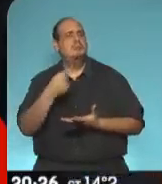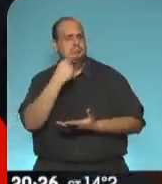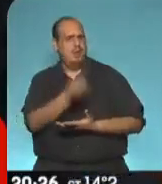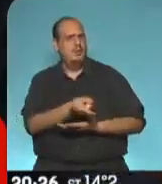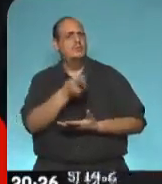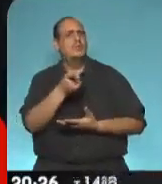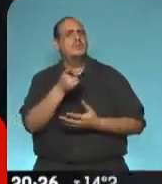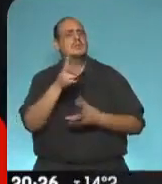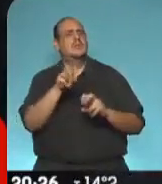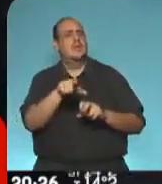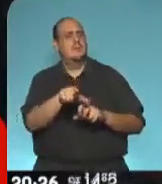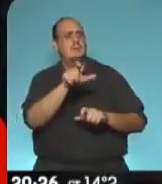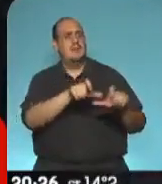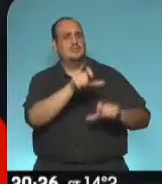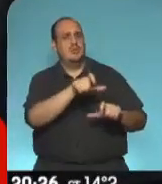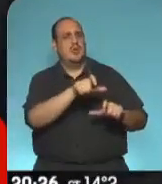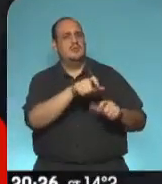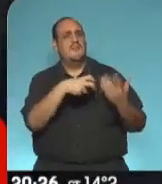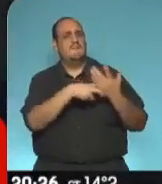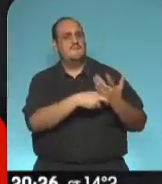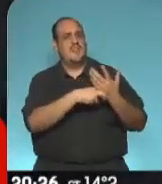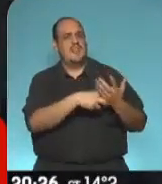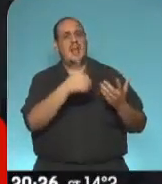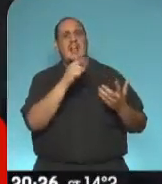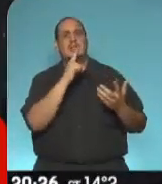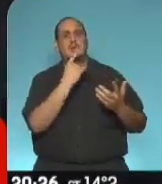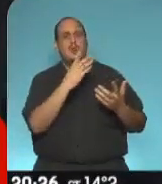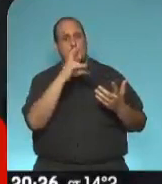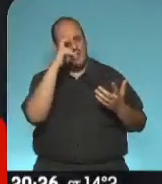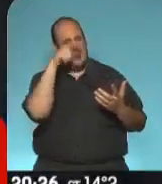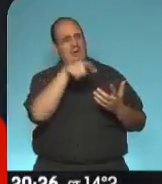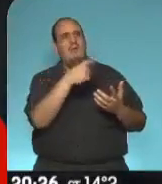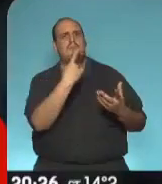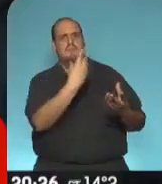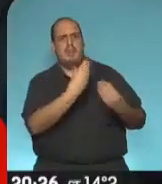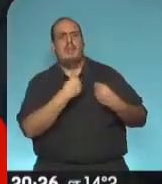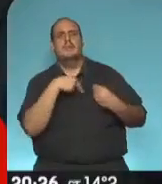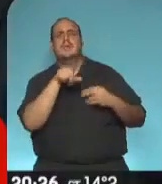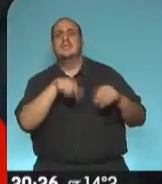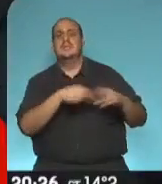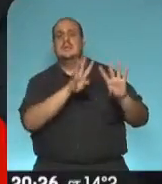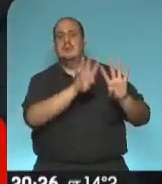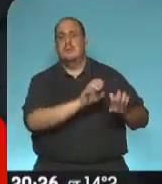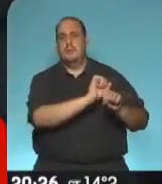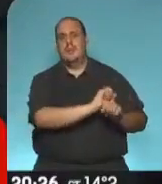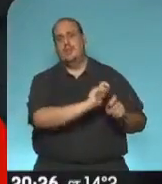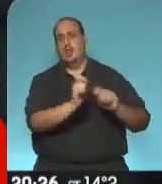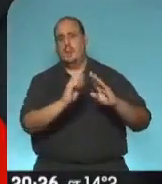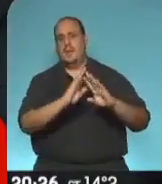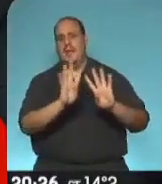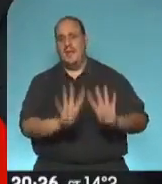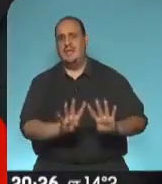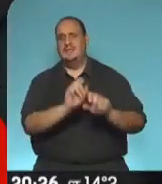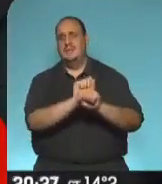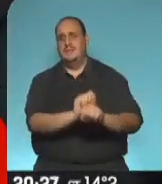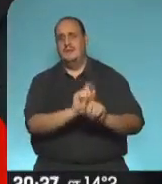de admitir el recurso de queja presentado por el fiscal Altuve y suspender, por tanto, la decisión, el fallo de